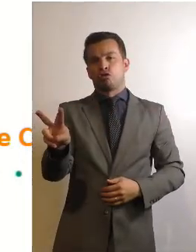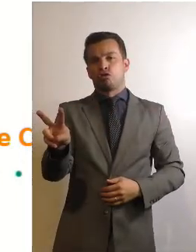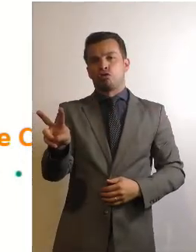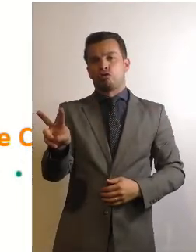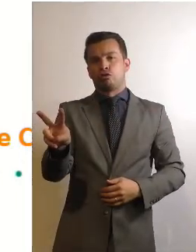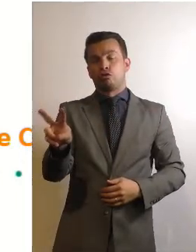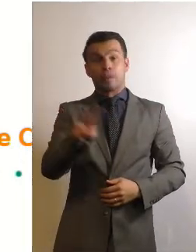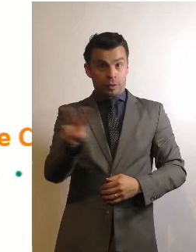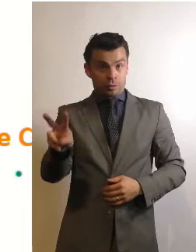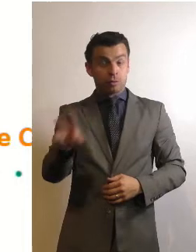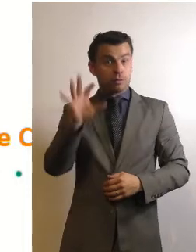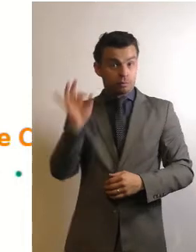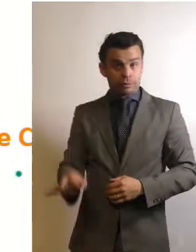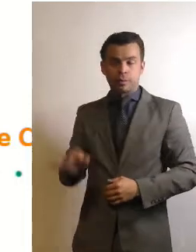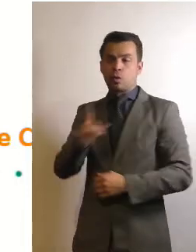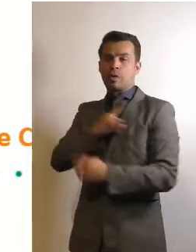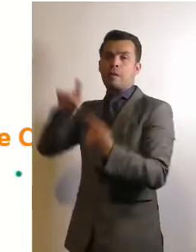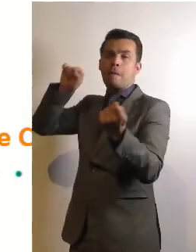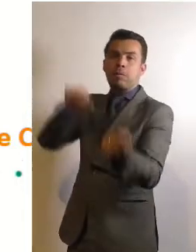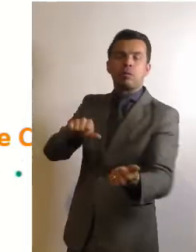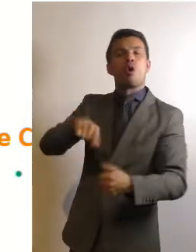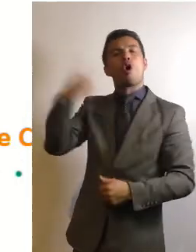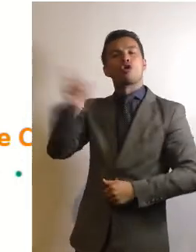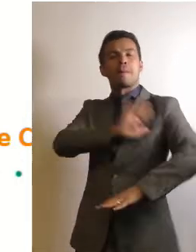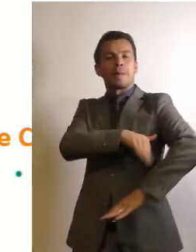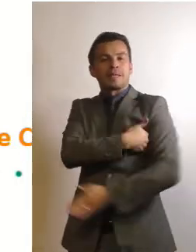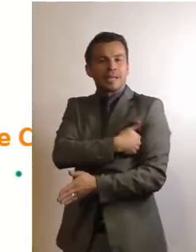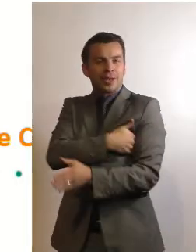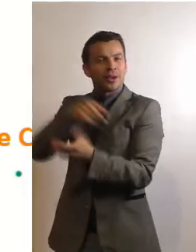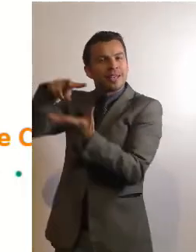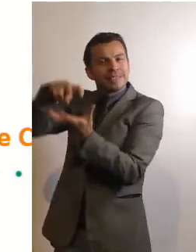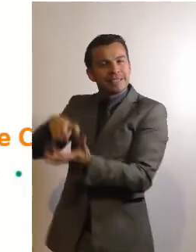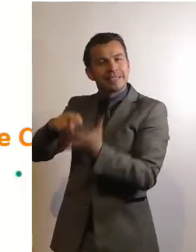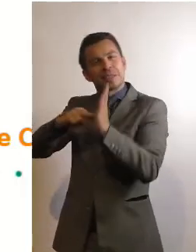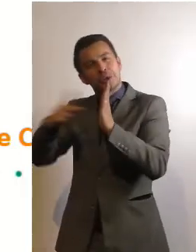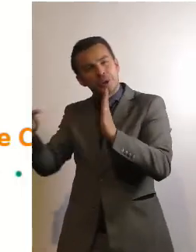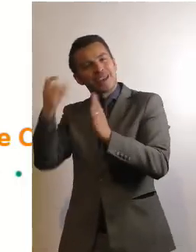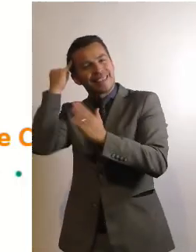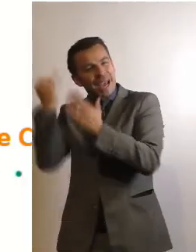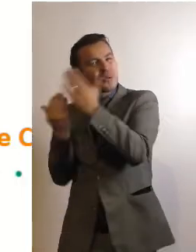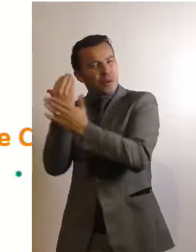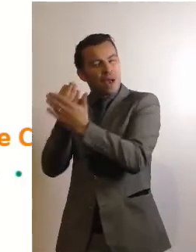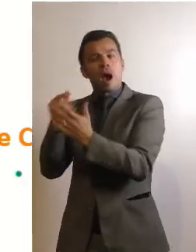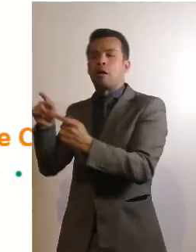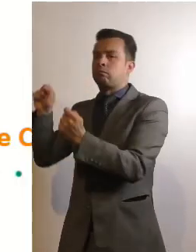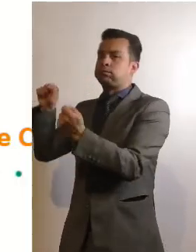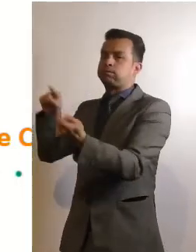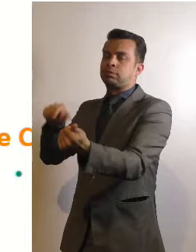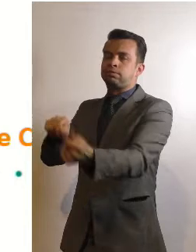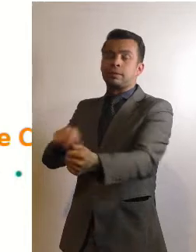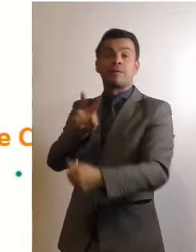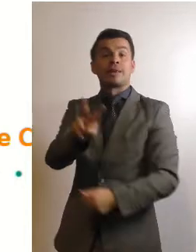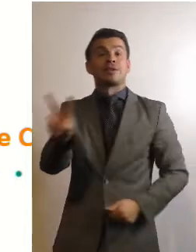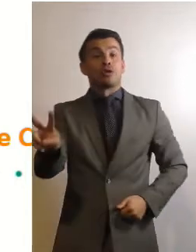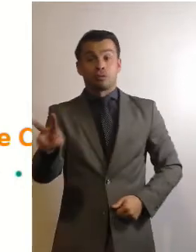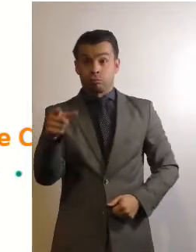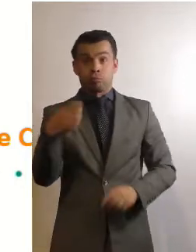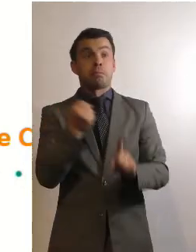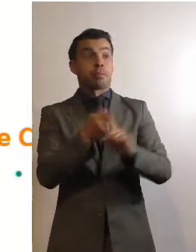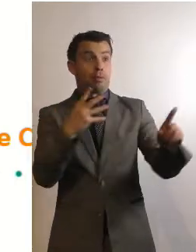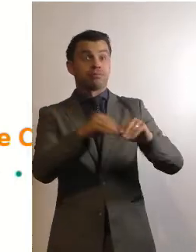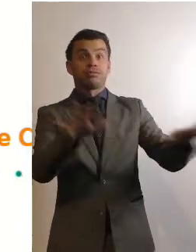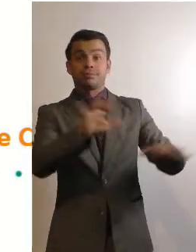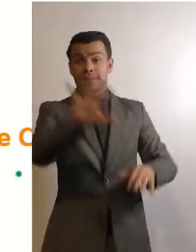siendo financiados por el Ministerio de Ciencia, Tecnología e Innovación, que han tenido impacto a nivel regional y